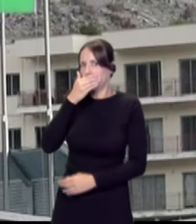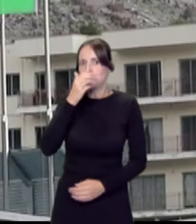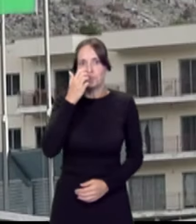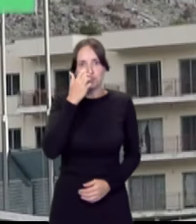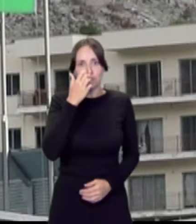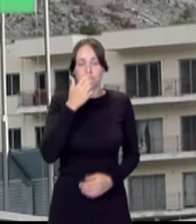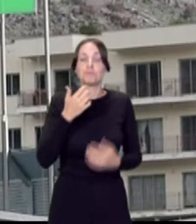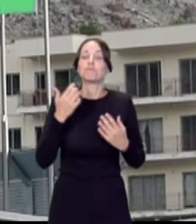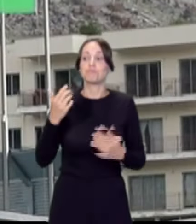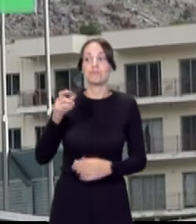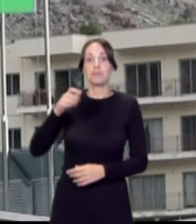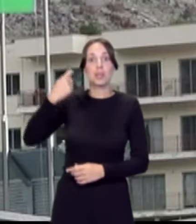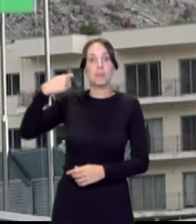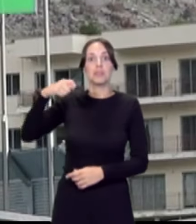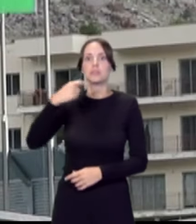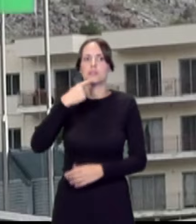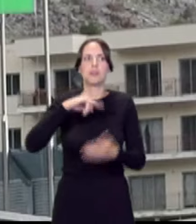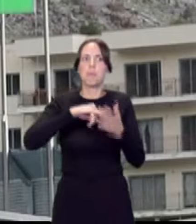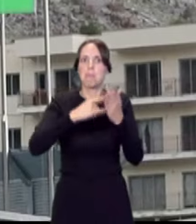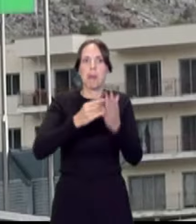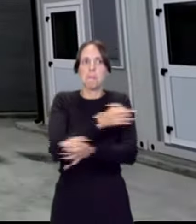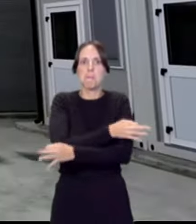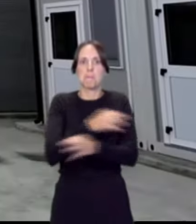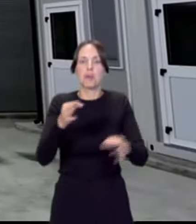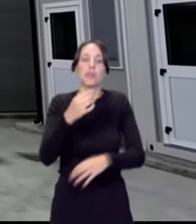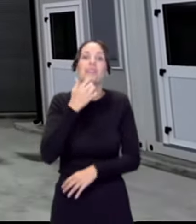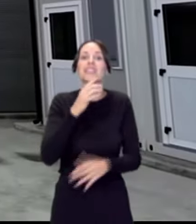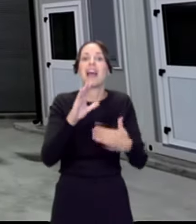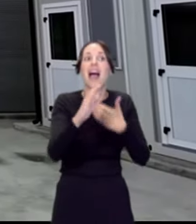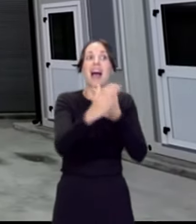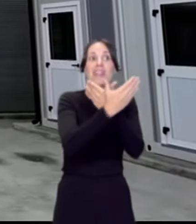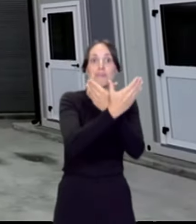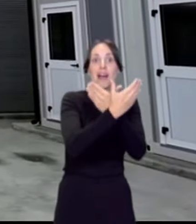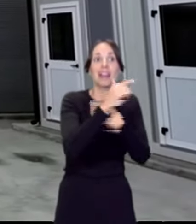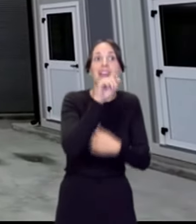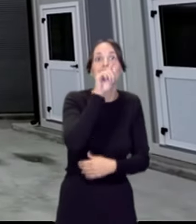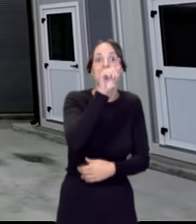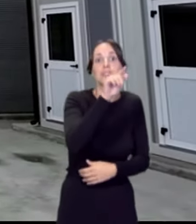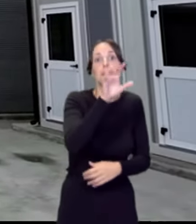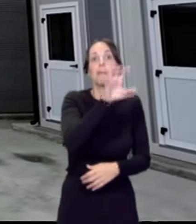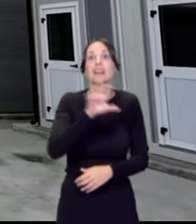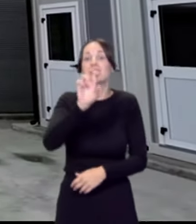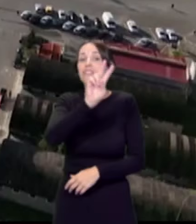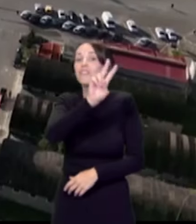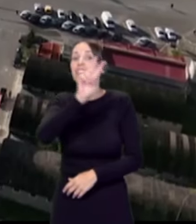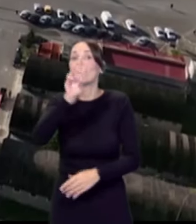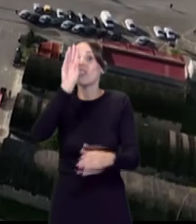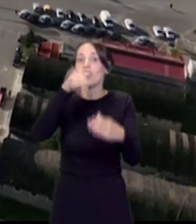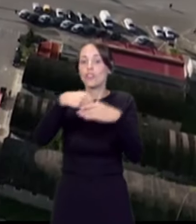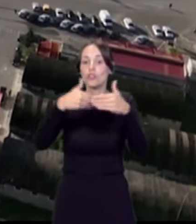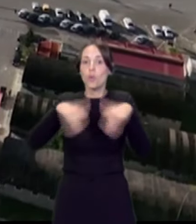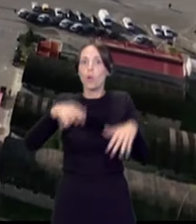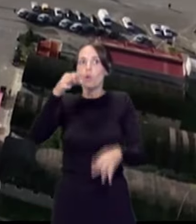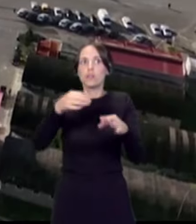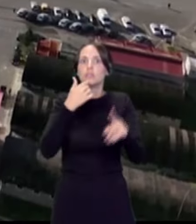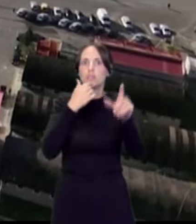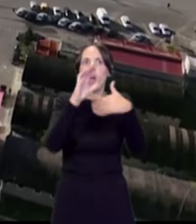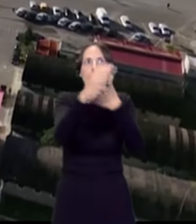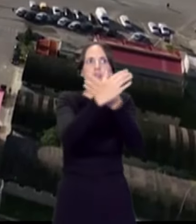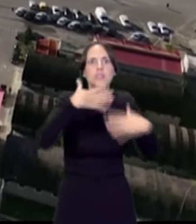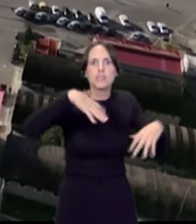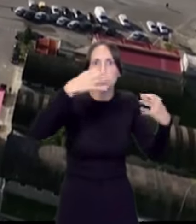que defiende el plan asegurando que Albania es uno de los 22 países que el Tribunal de Justicia considera seguros,